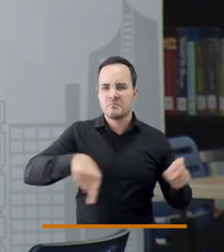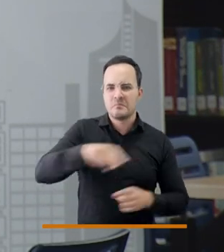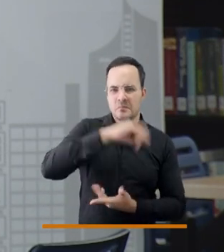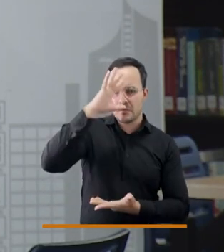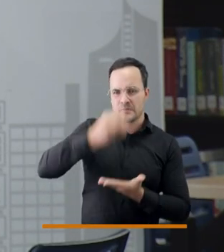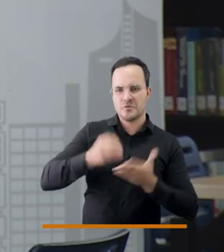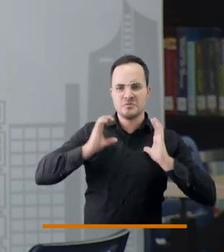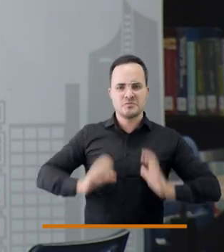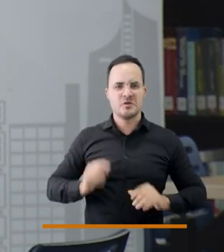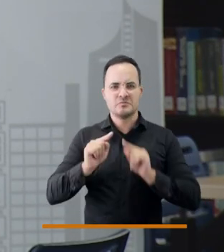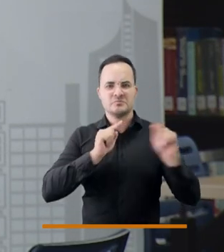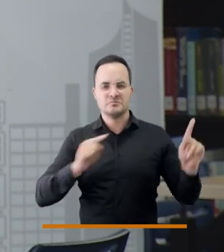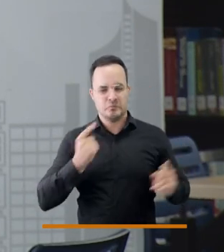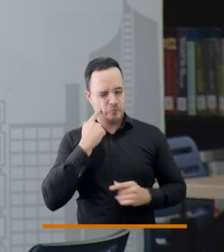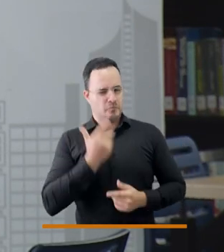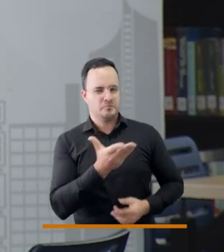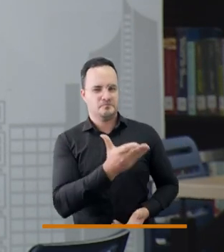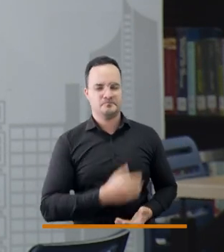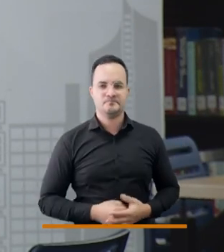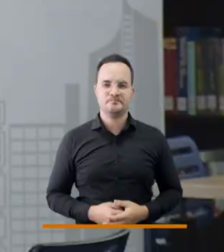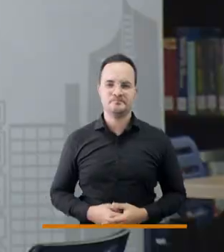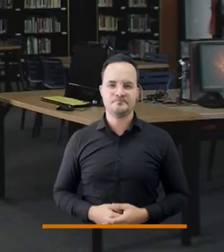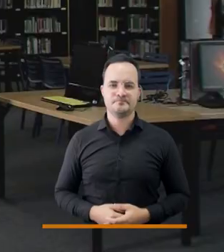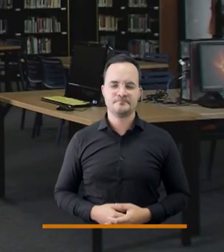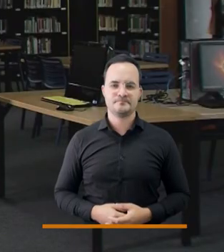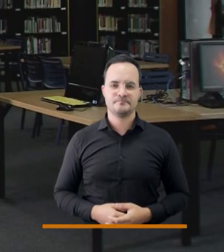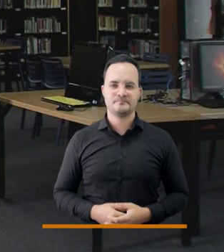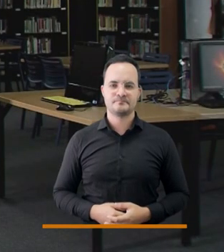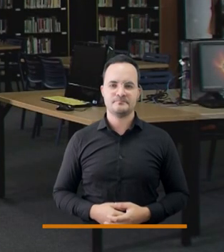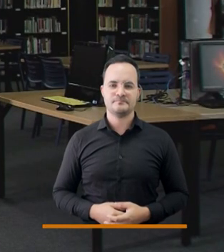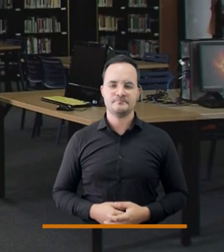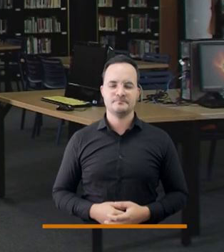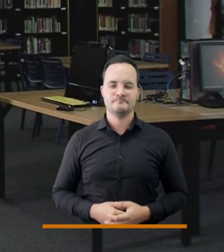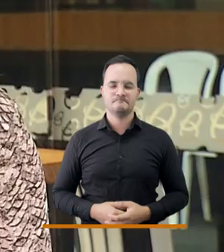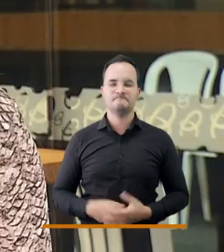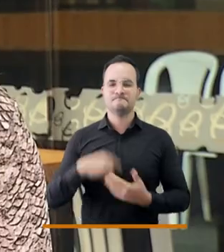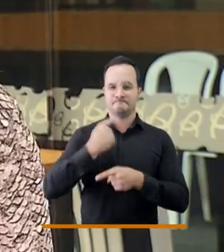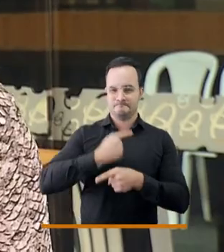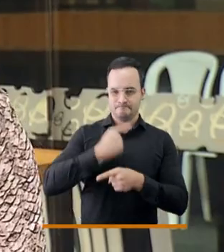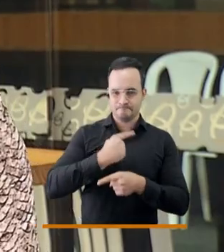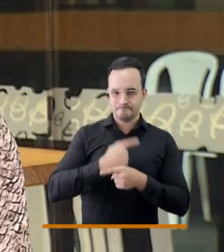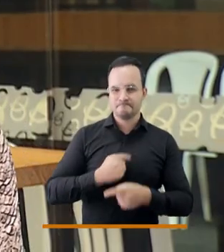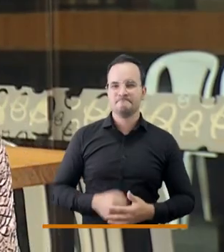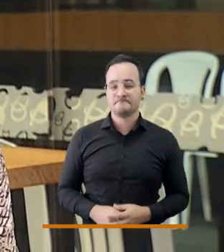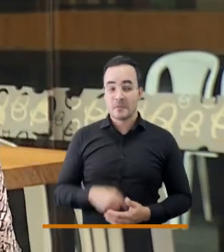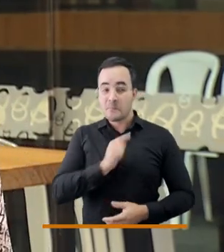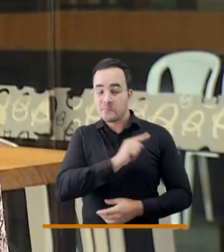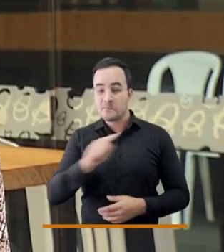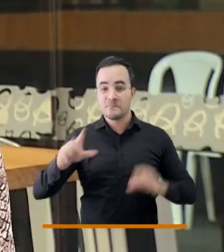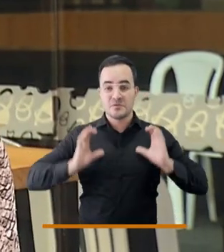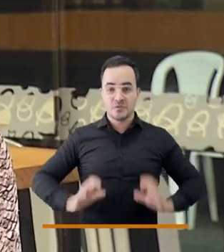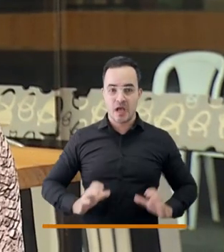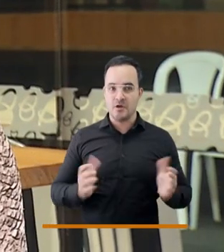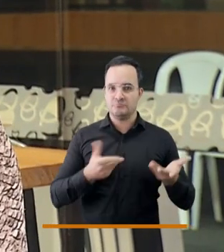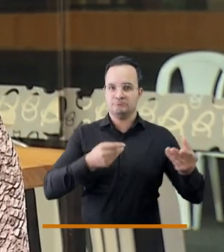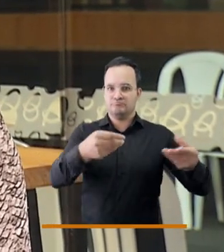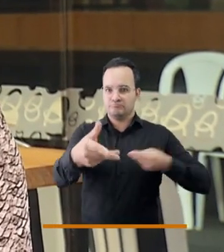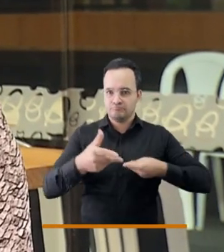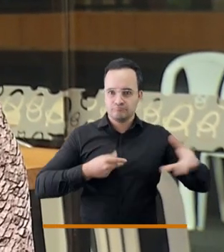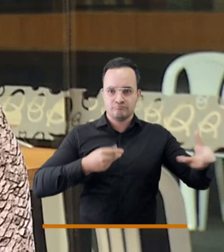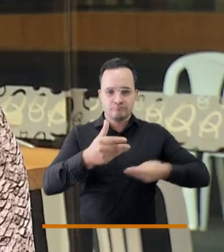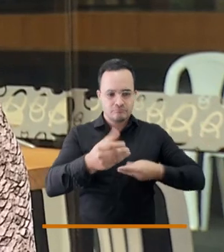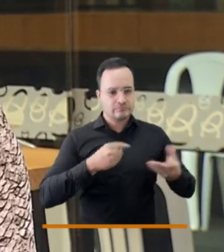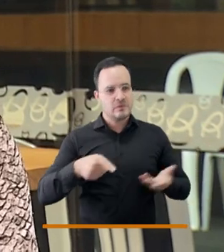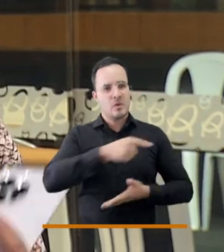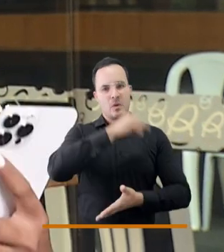esta hora, que nos responde en la pregunta del día. María Fernanda, adelante. Así es, Caterina, y más ciudadanos nos